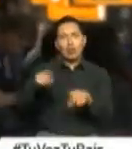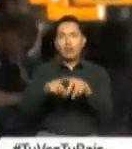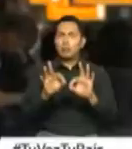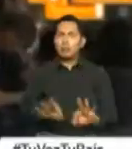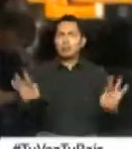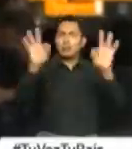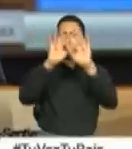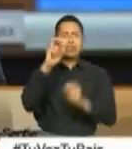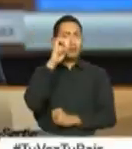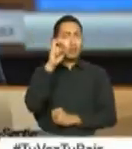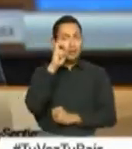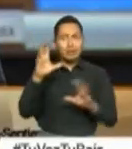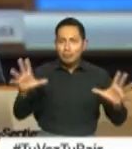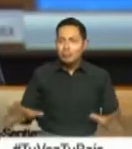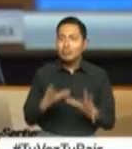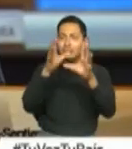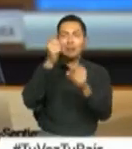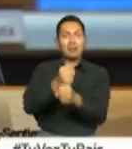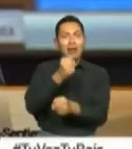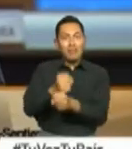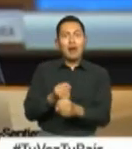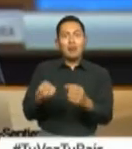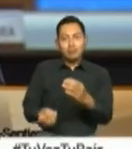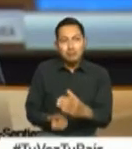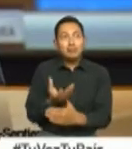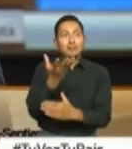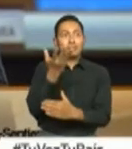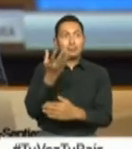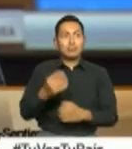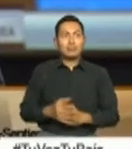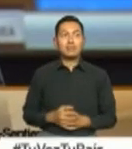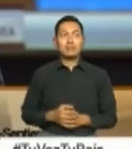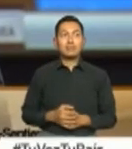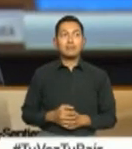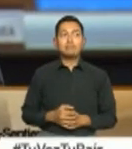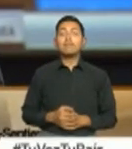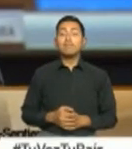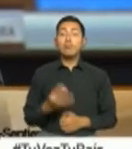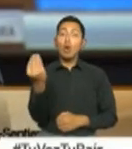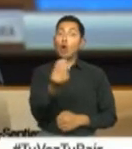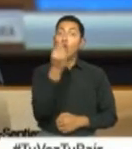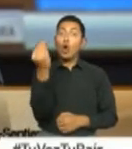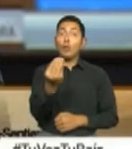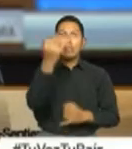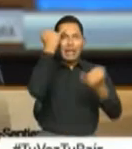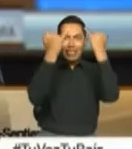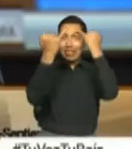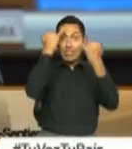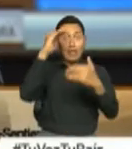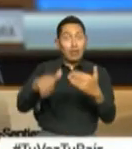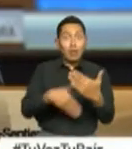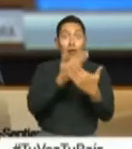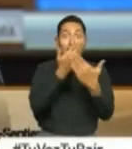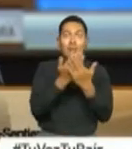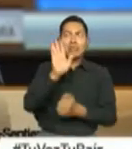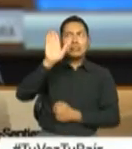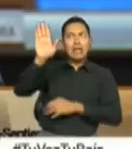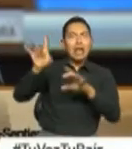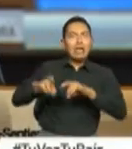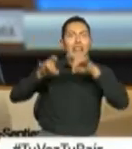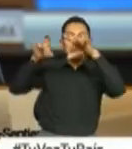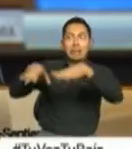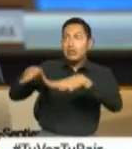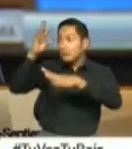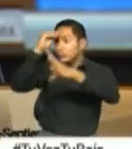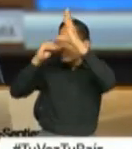y trabajo. Es así que jóvenes emprendedores podrían adquirir en Australia experiencias de vida y